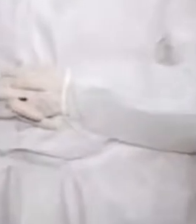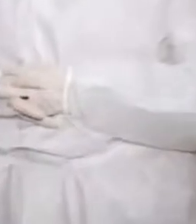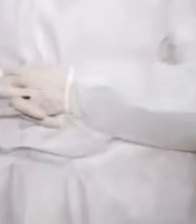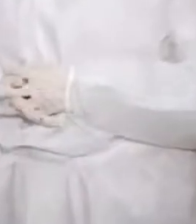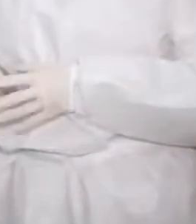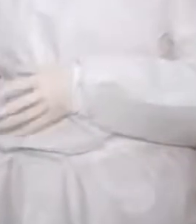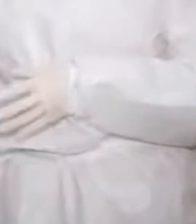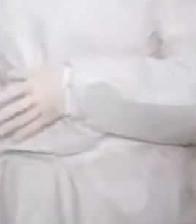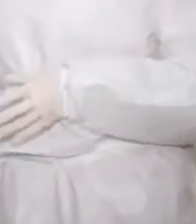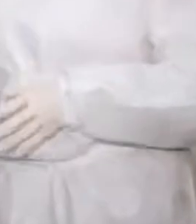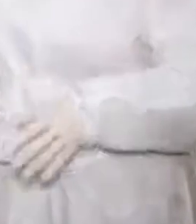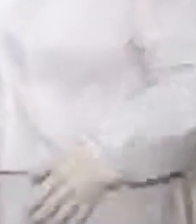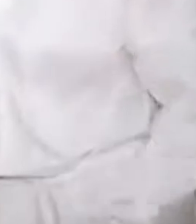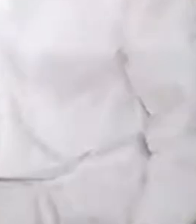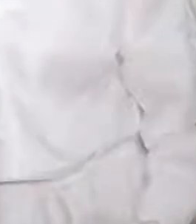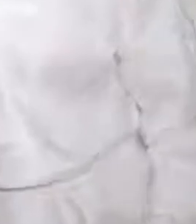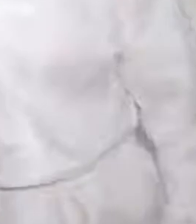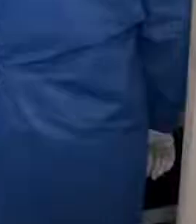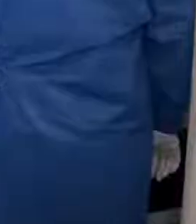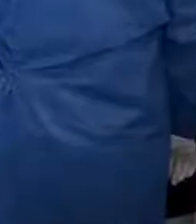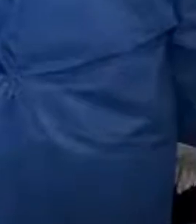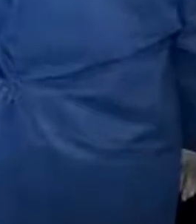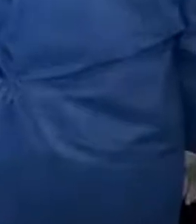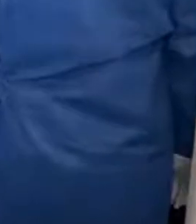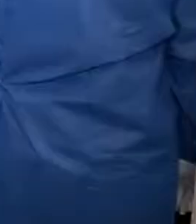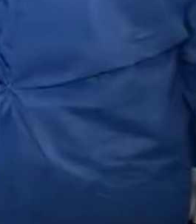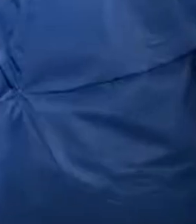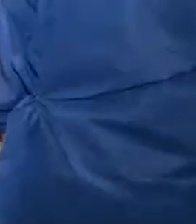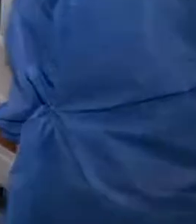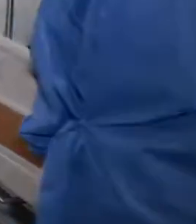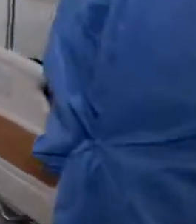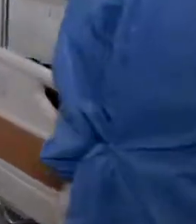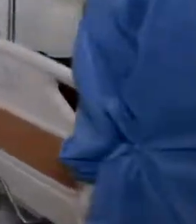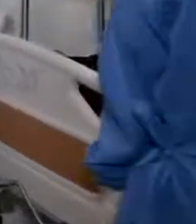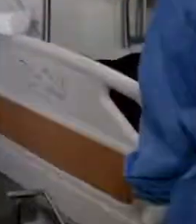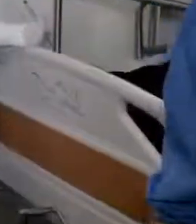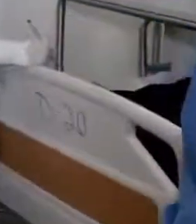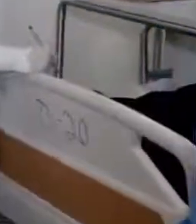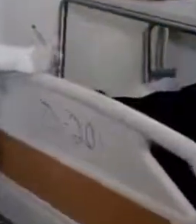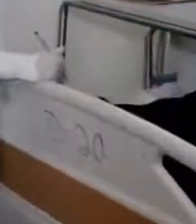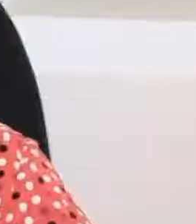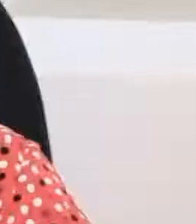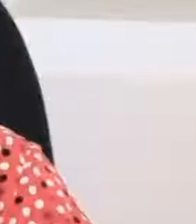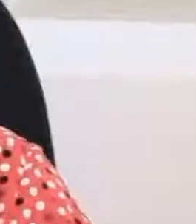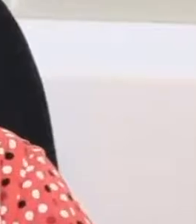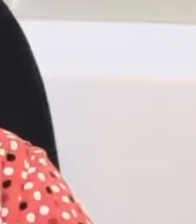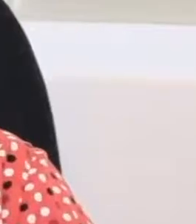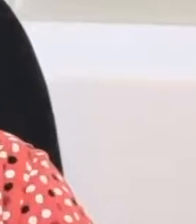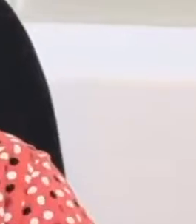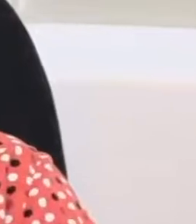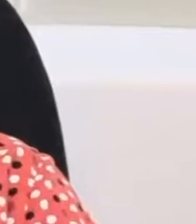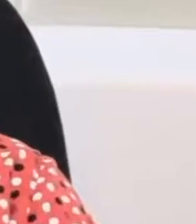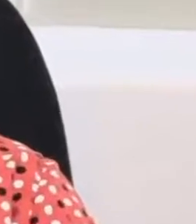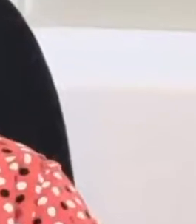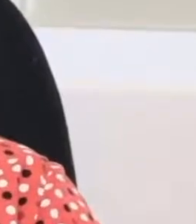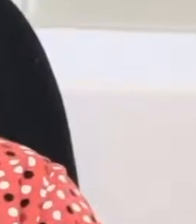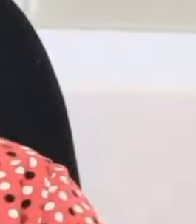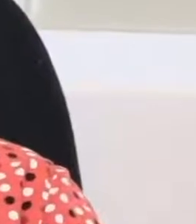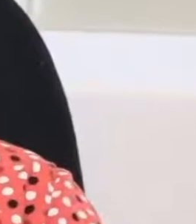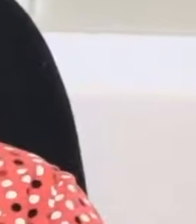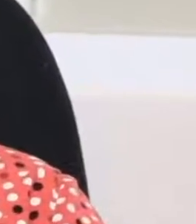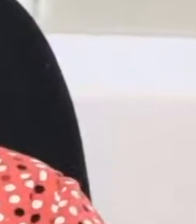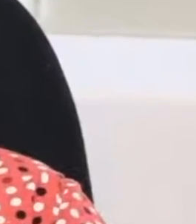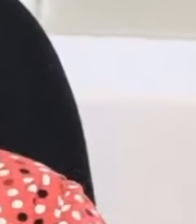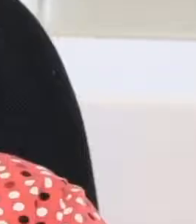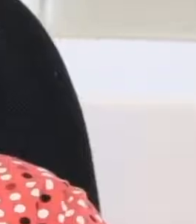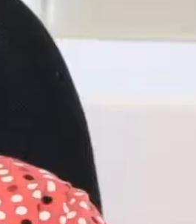a un familiar aquí, de que nosotros estemos arriesgando la vida, es por ustedes. Podemos tener estas marcas por el equipo